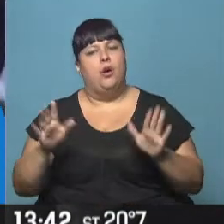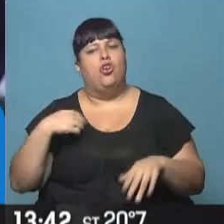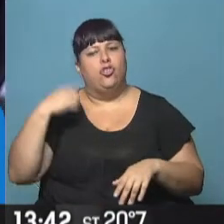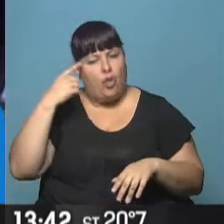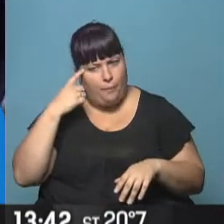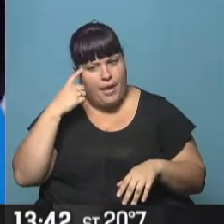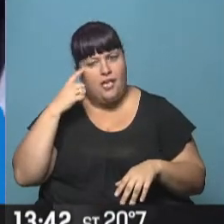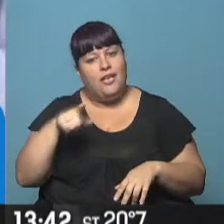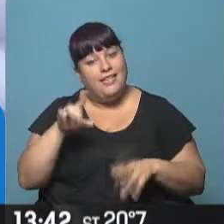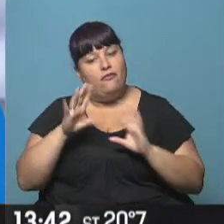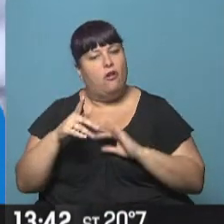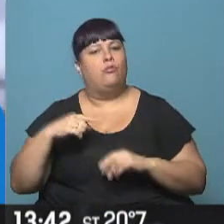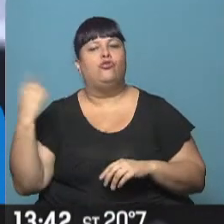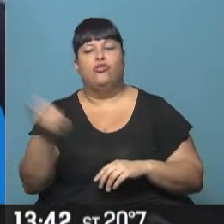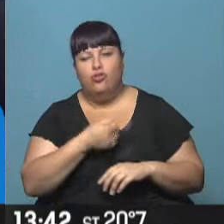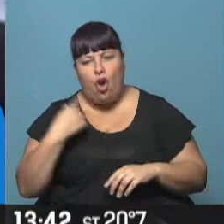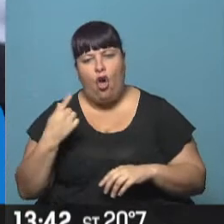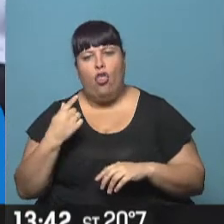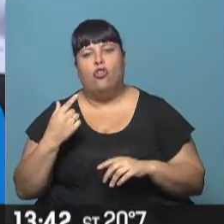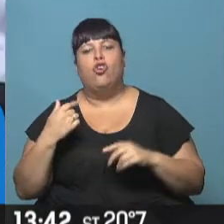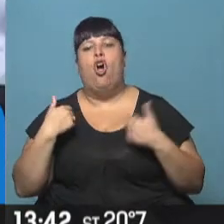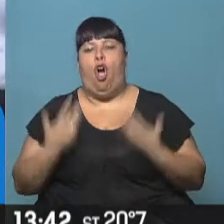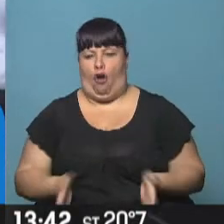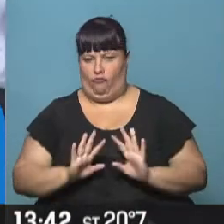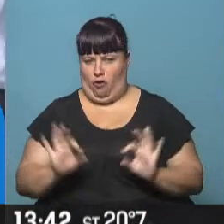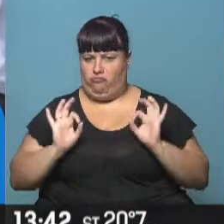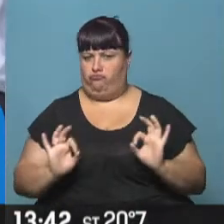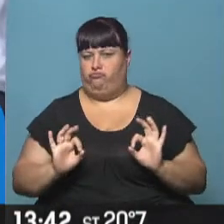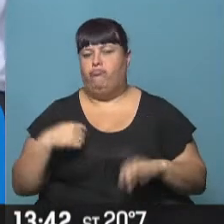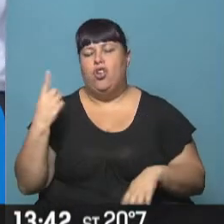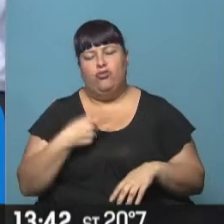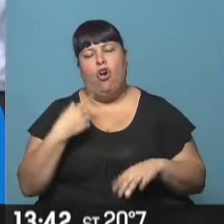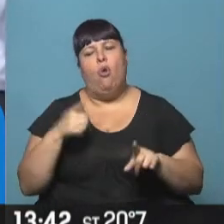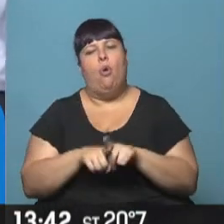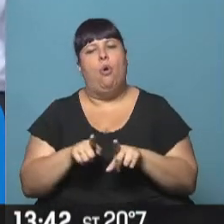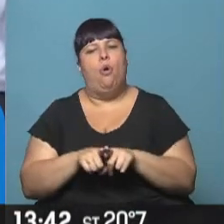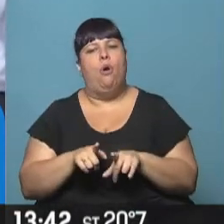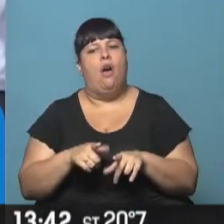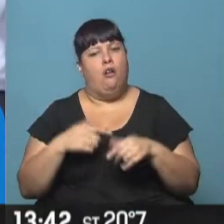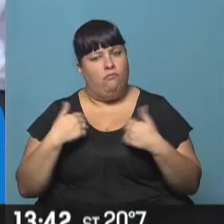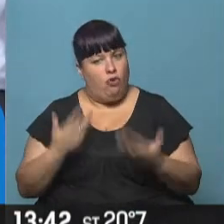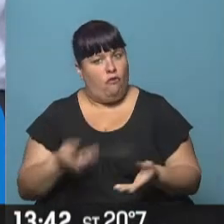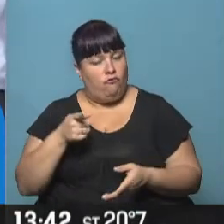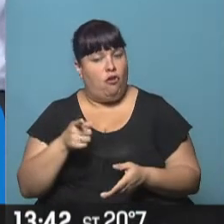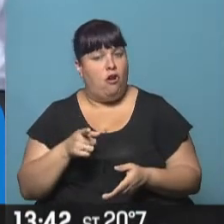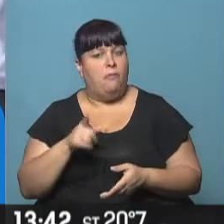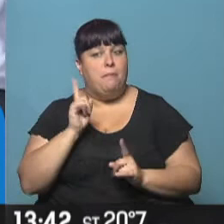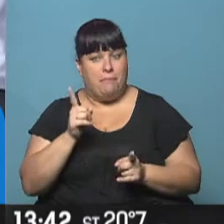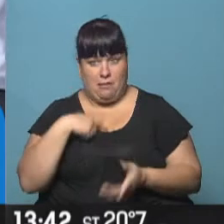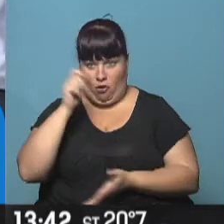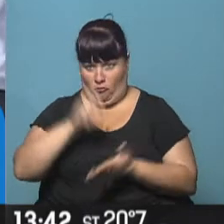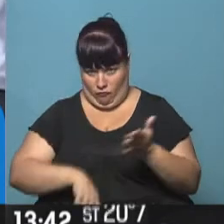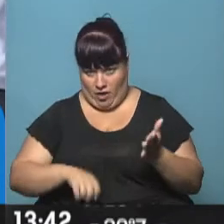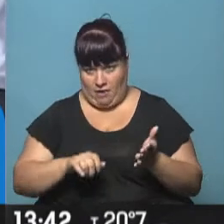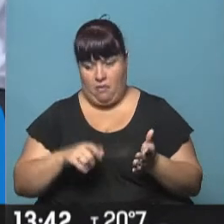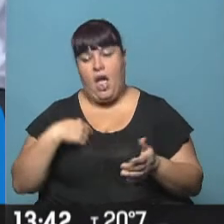creo que en este sentido todos hemos quedado satisfechos y hemos quedado conformes con lo que hemos